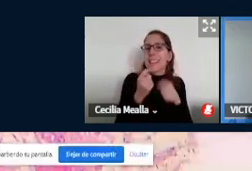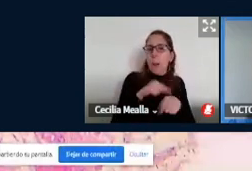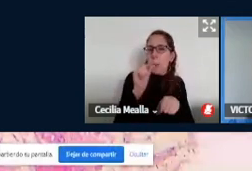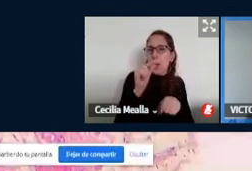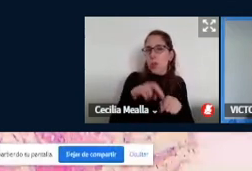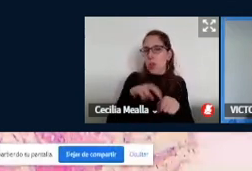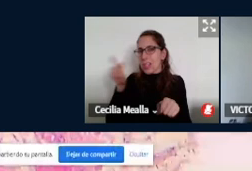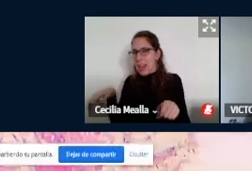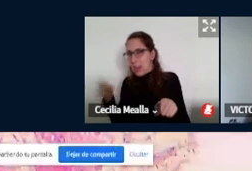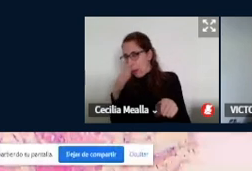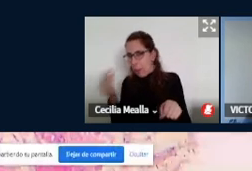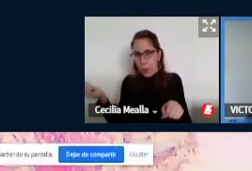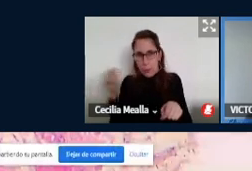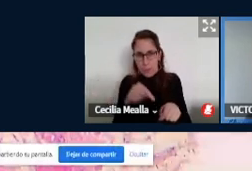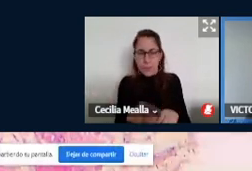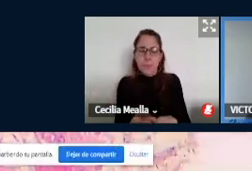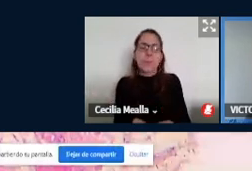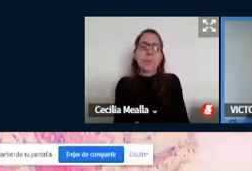No, no pasa nada.